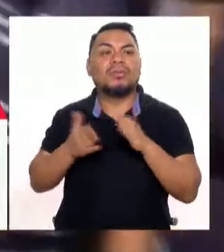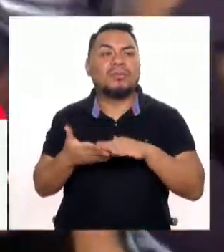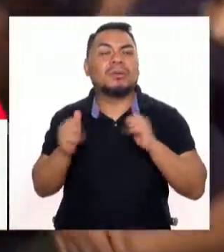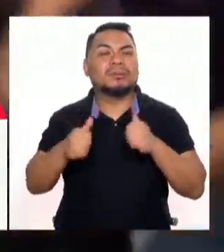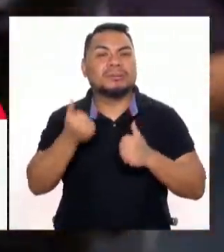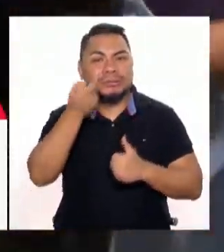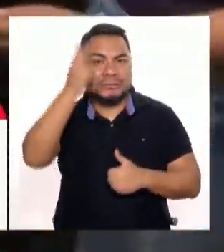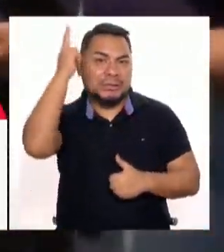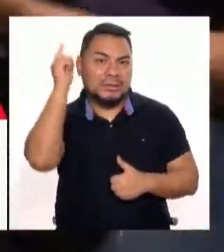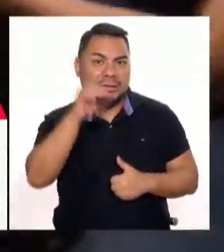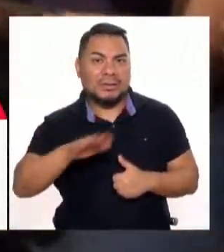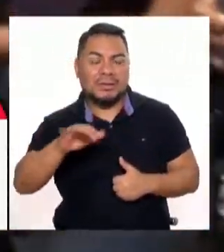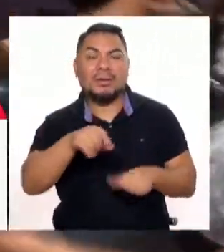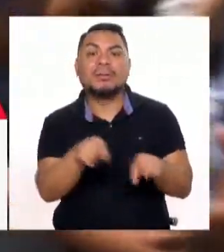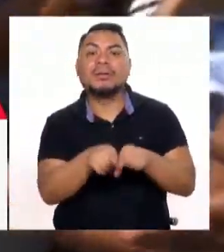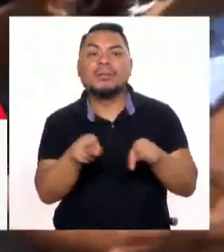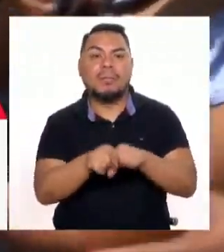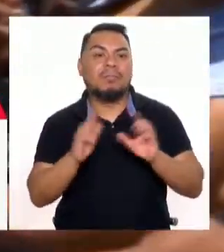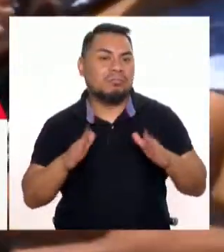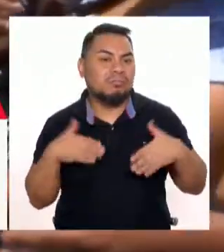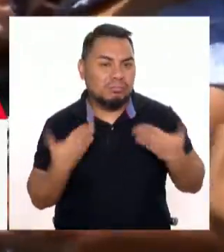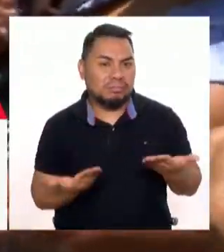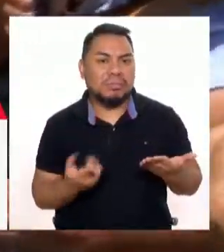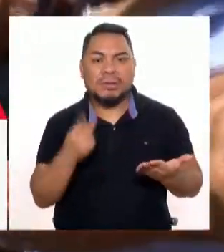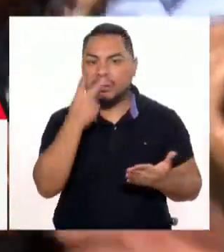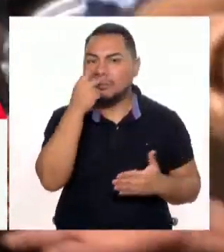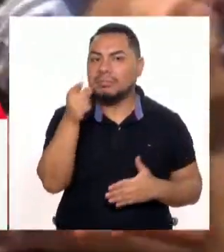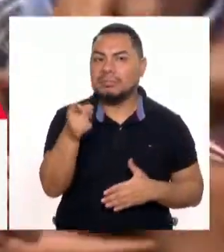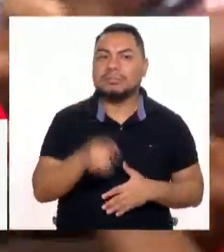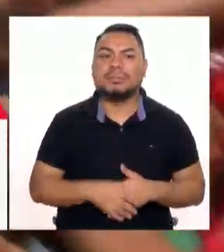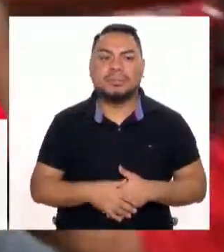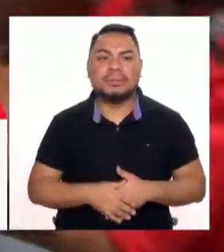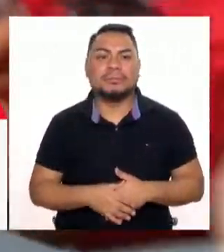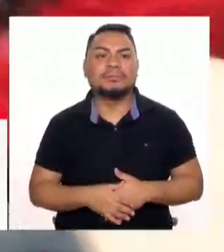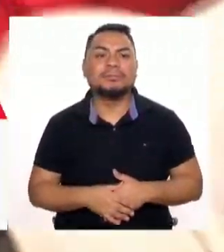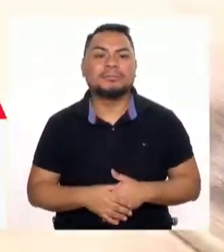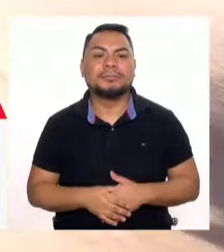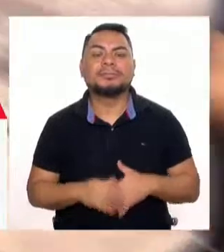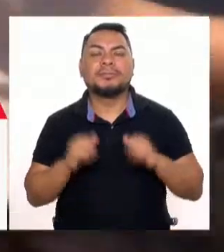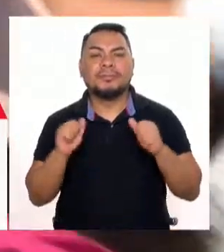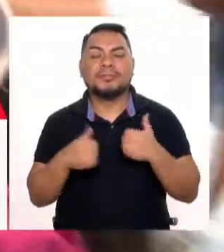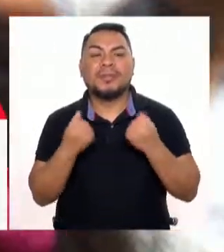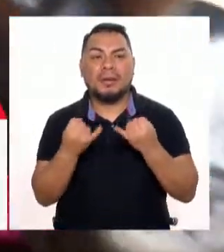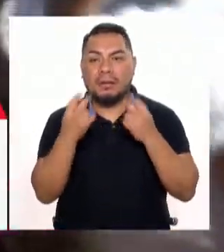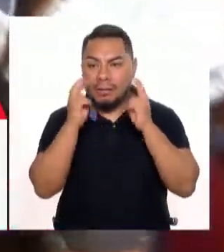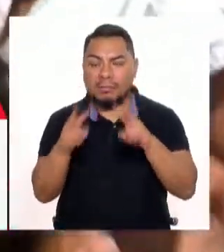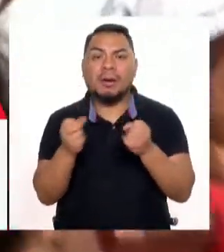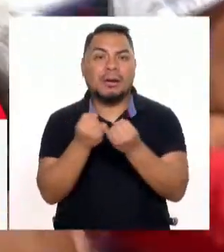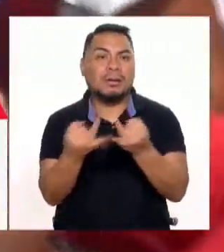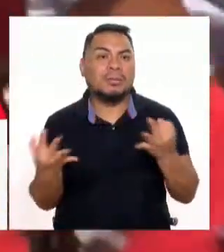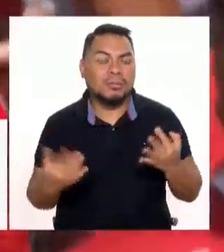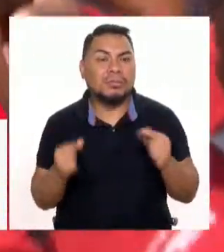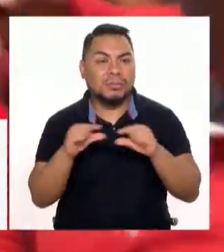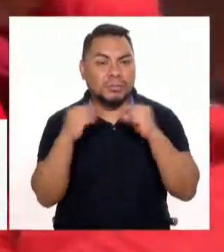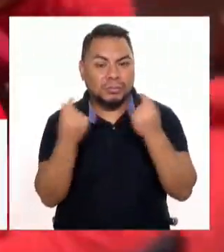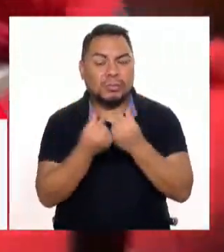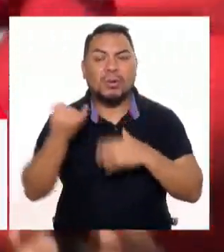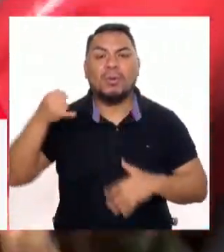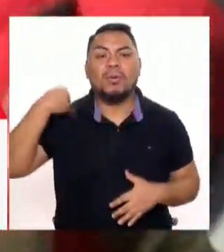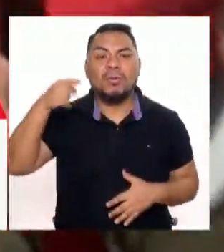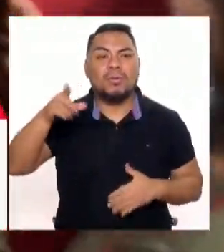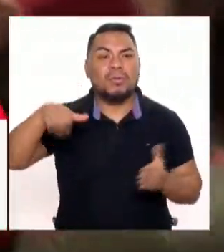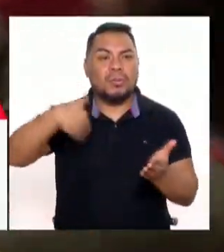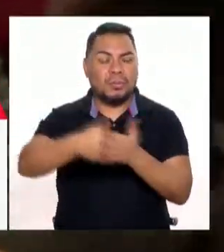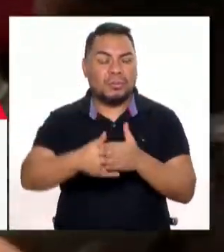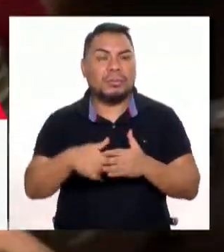indígenas como también podemos observar a algunas algún grupo de jóvenes que